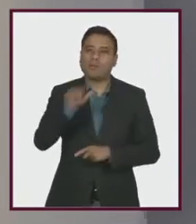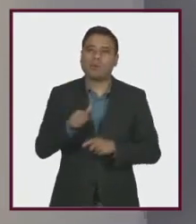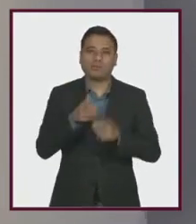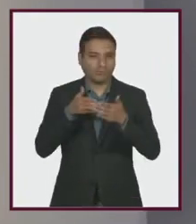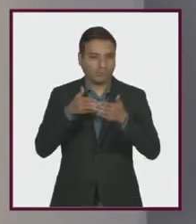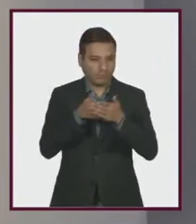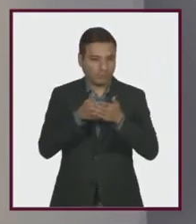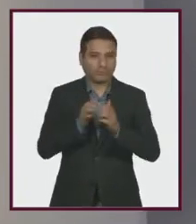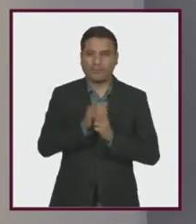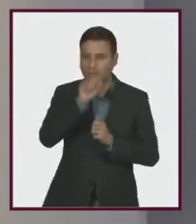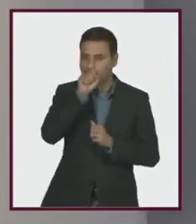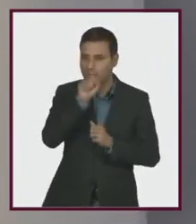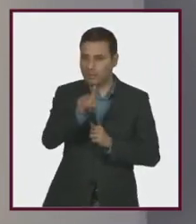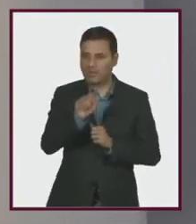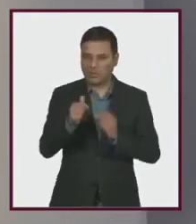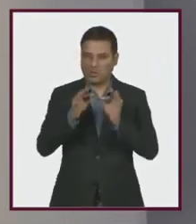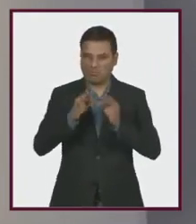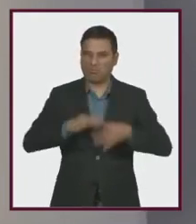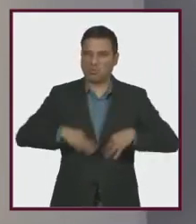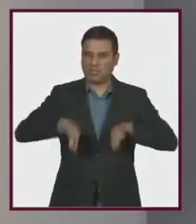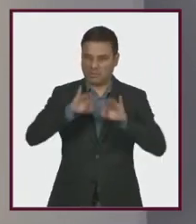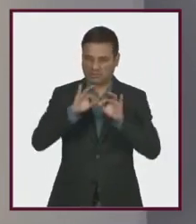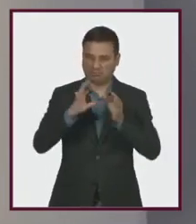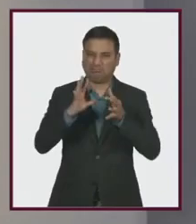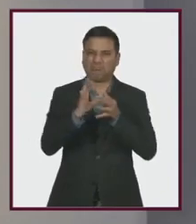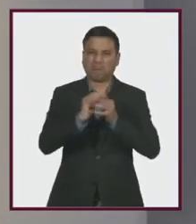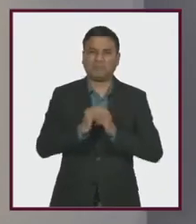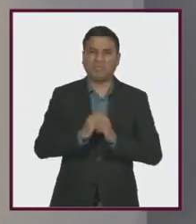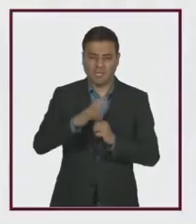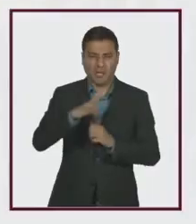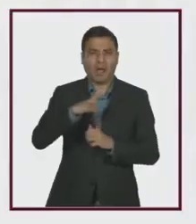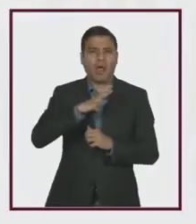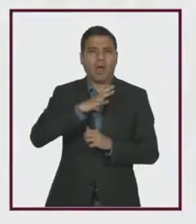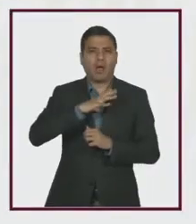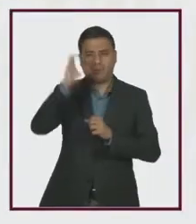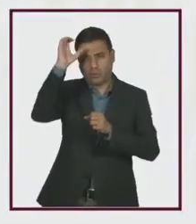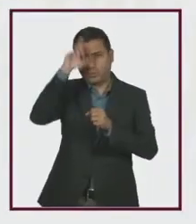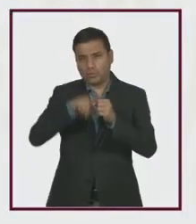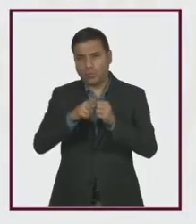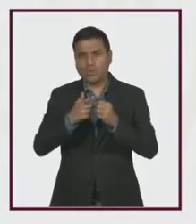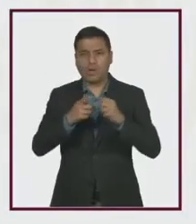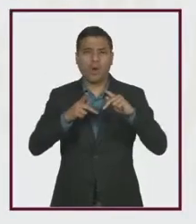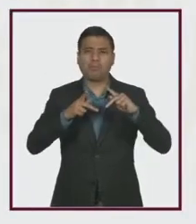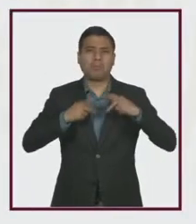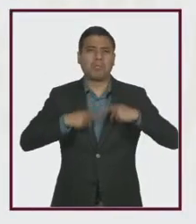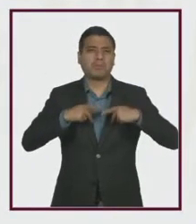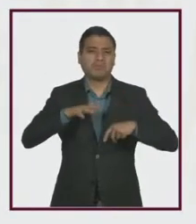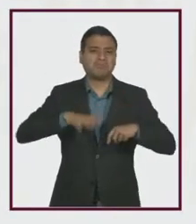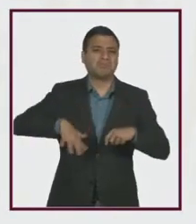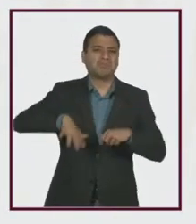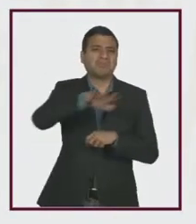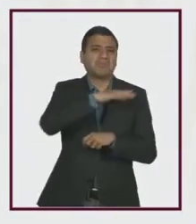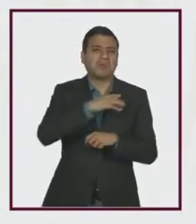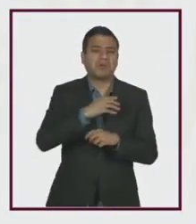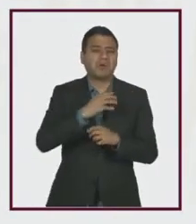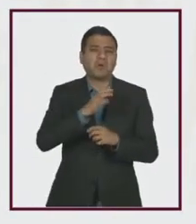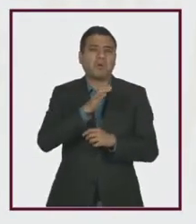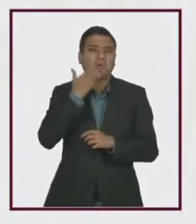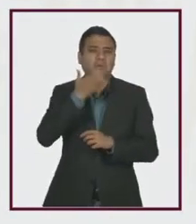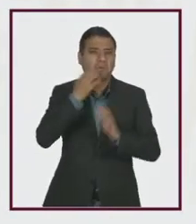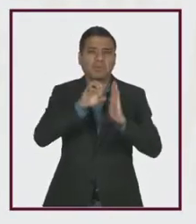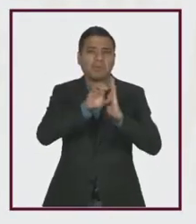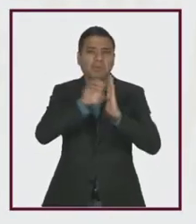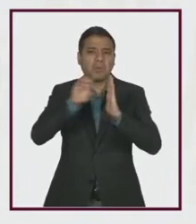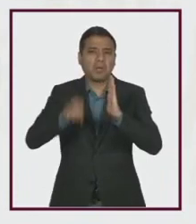súper importante es que hay contextos culturales y sociales donde son normalizadas algunas sustancias. En nuestro país ocurre,